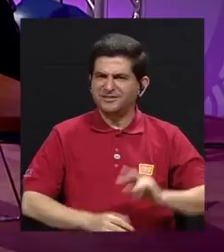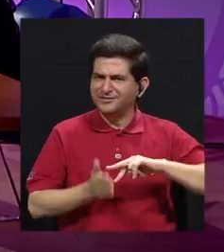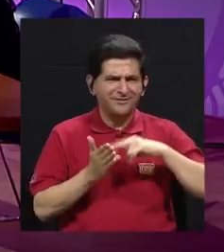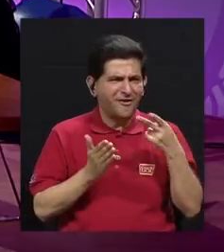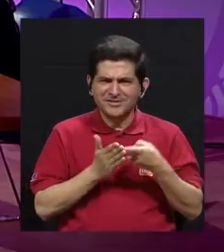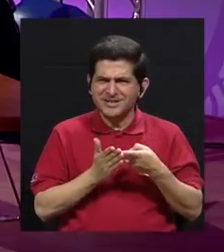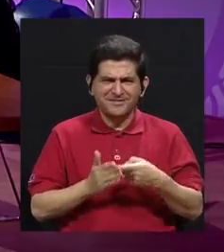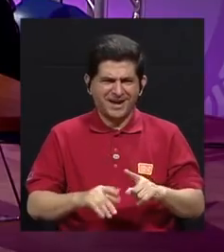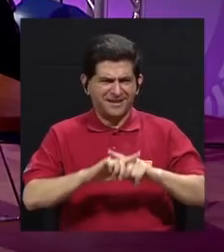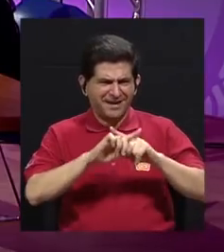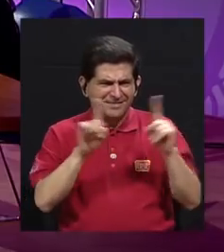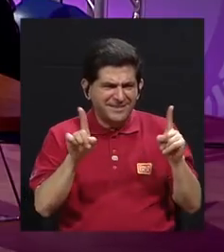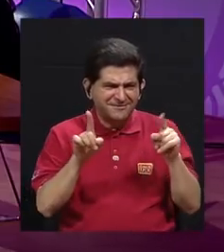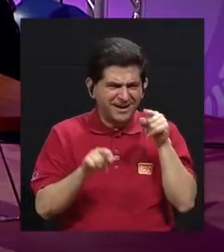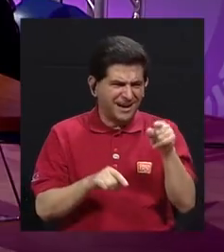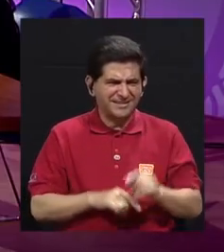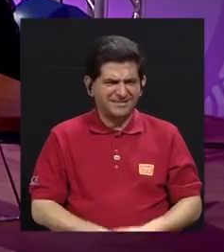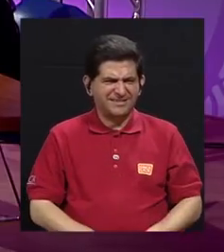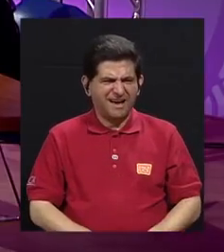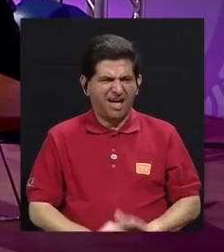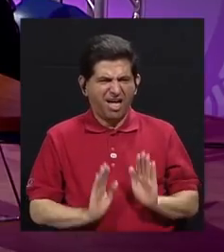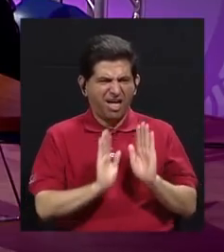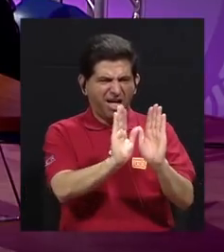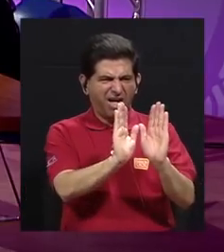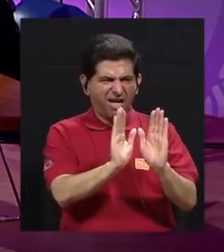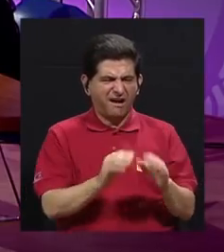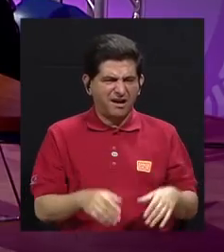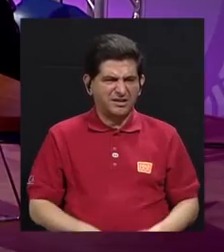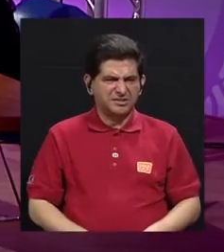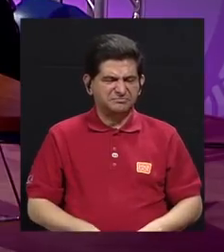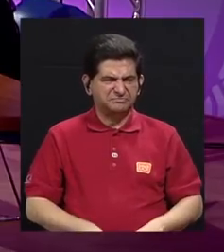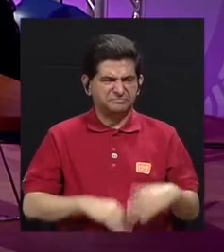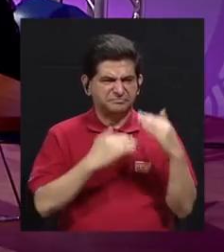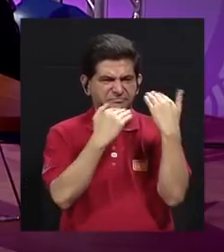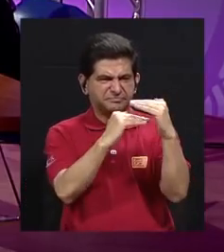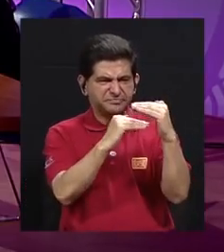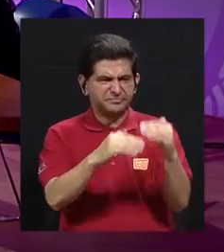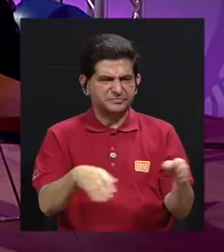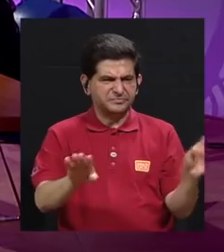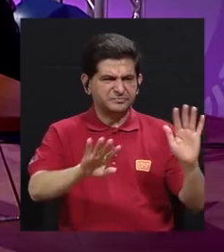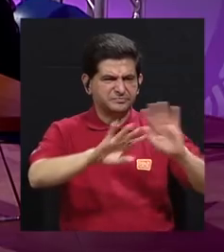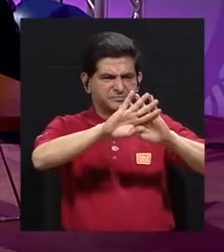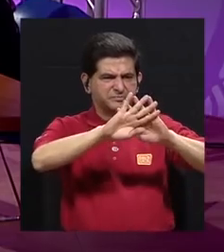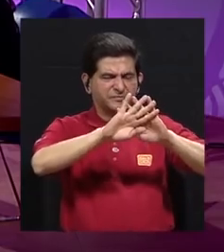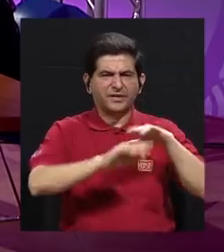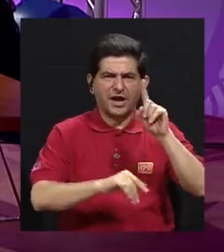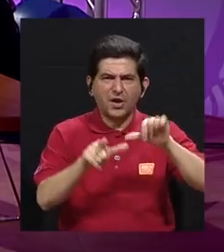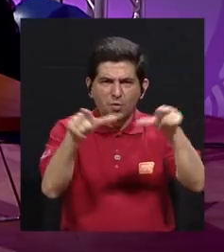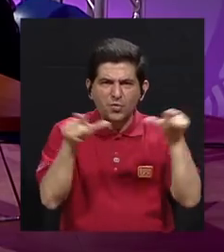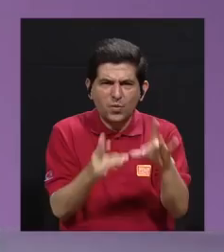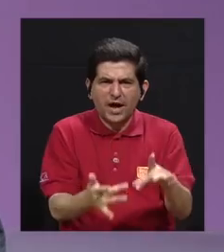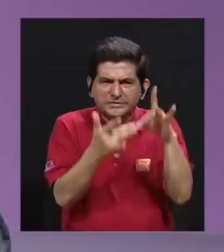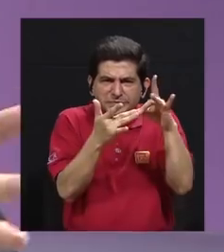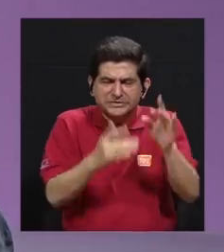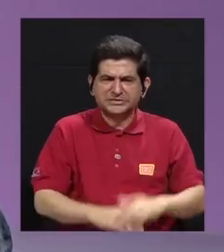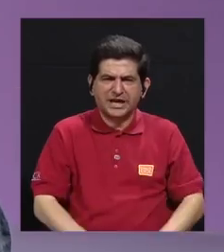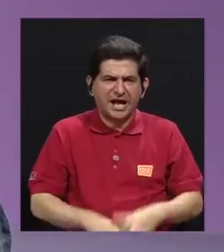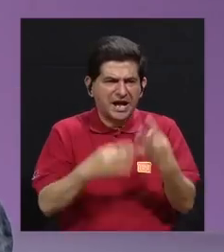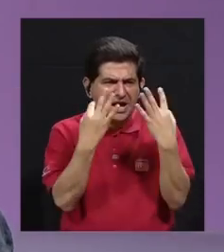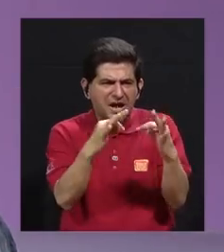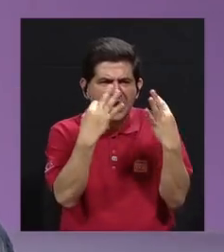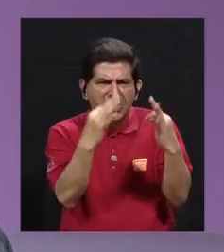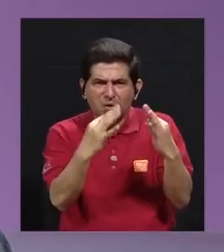sea, en lugar de ser el diferente, el que lo recluyen, el que lo encierran en un